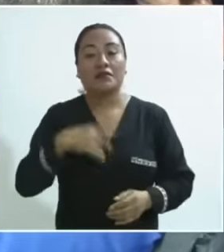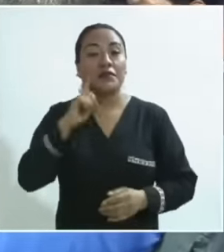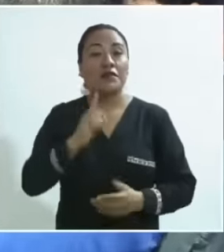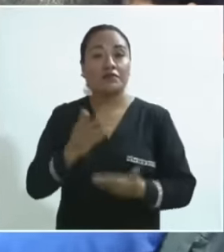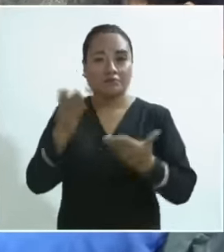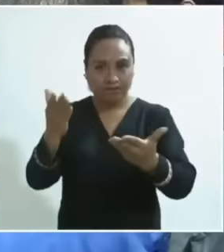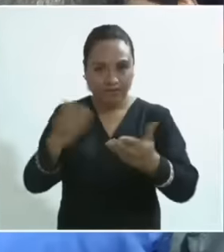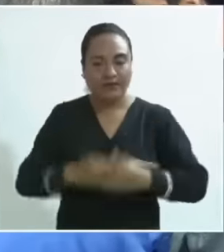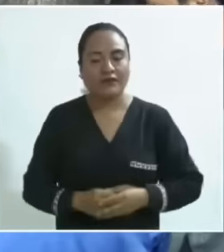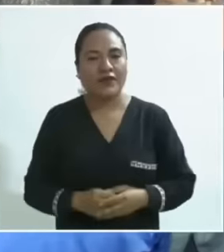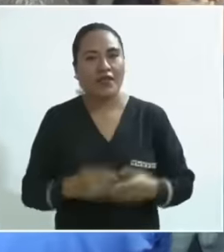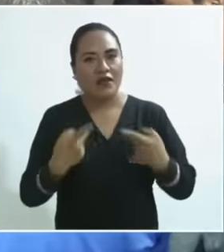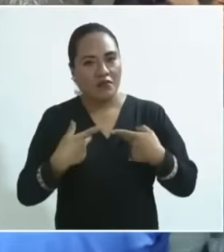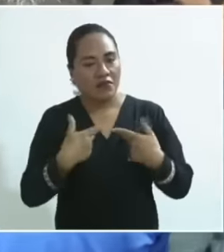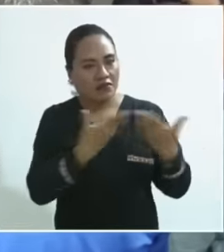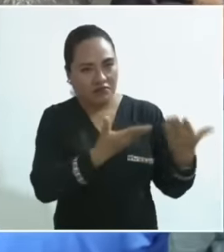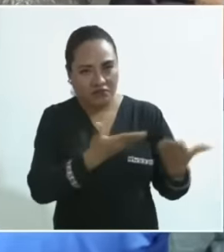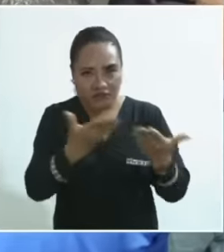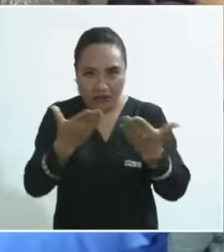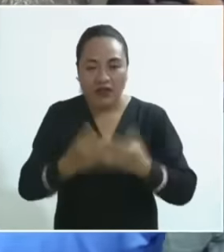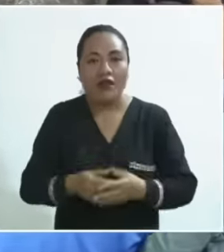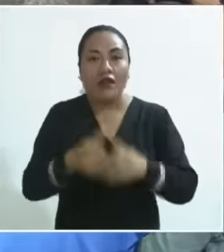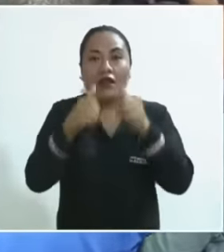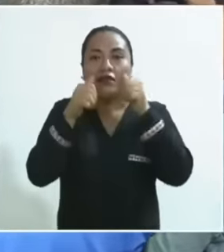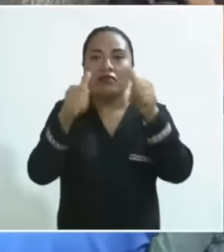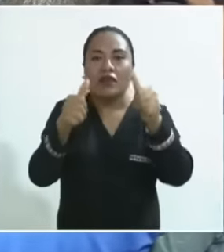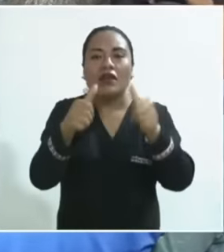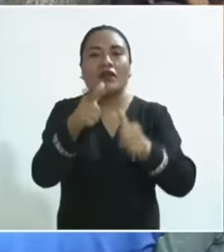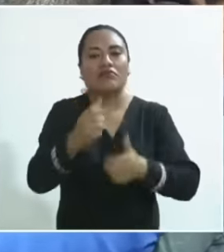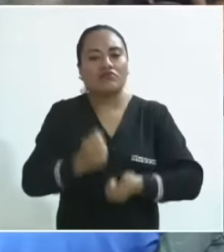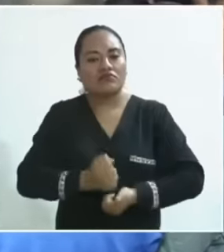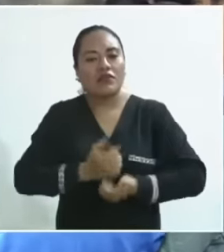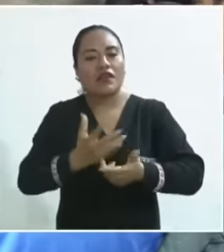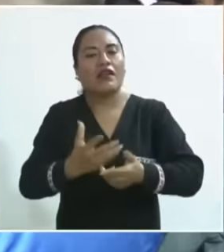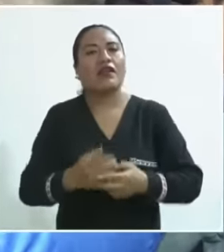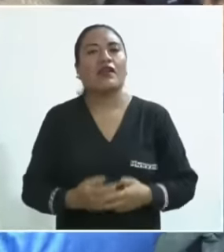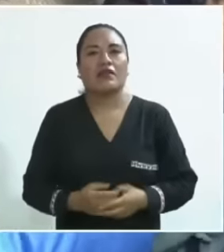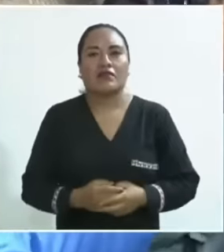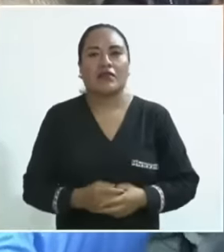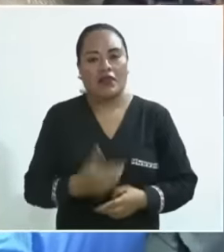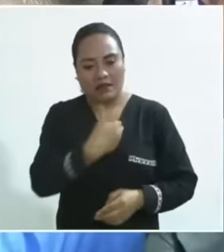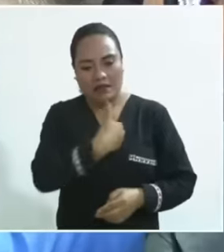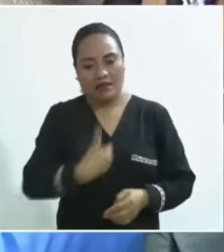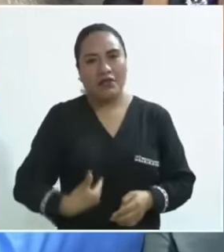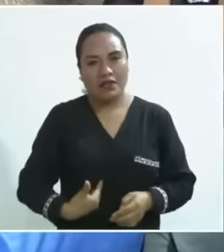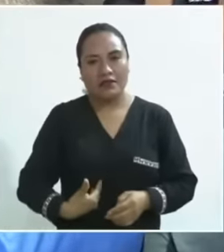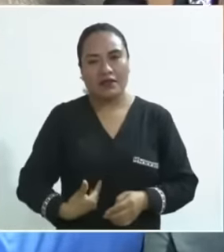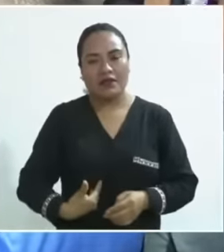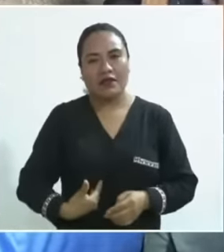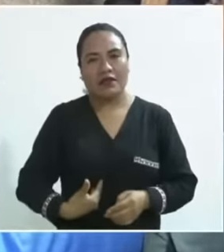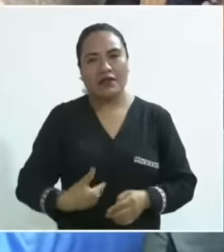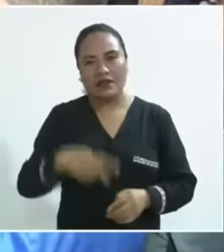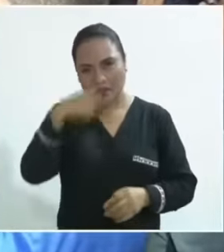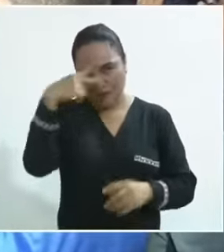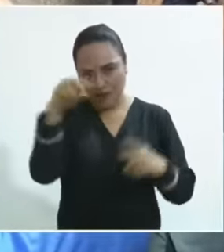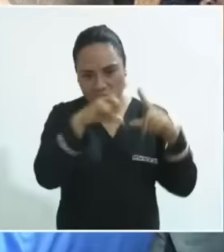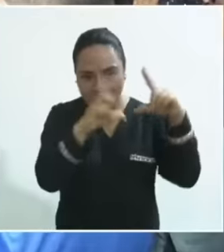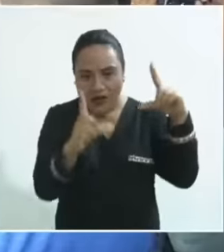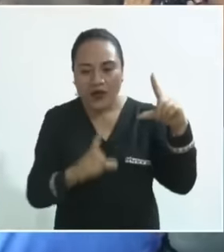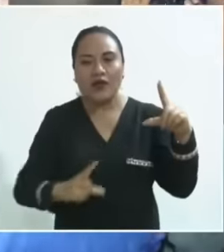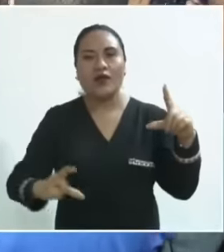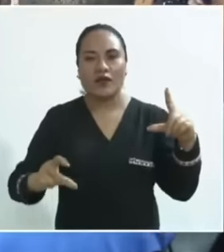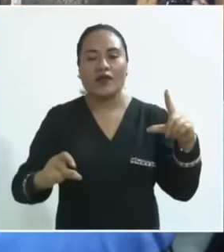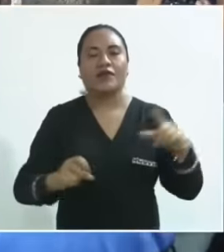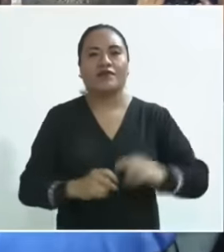Estimado público, escuchemos el mensaje que nos dirige el presidente constitucional de los